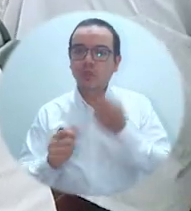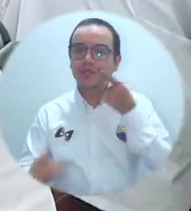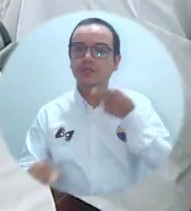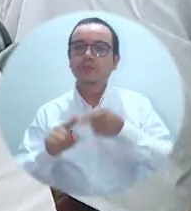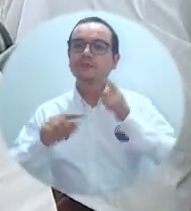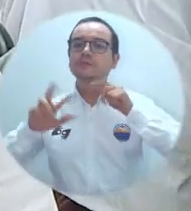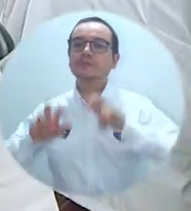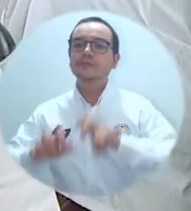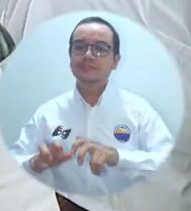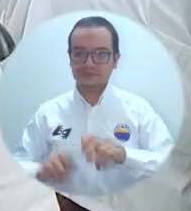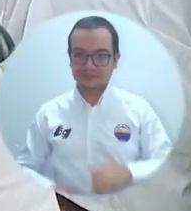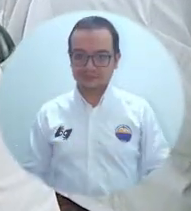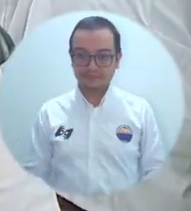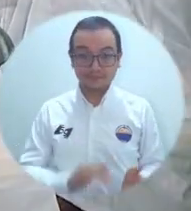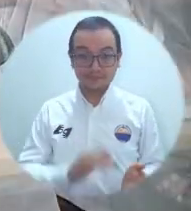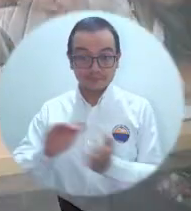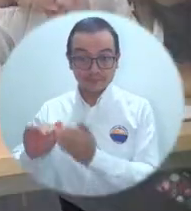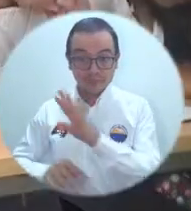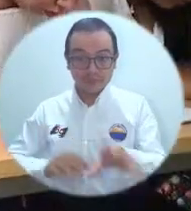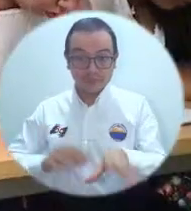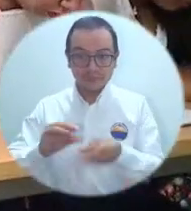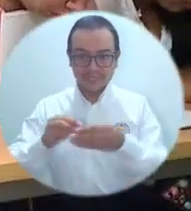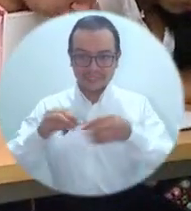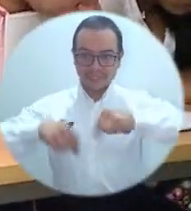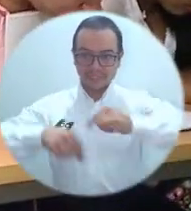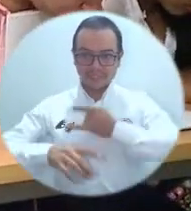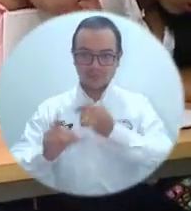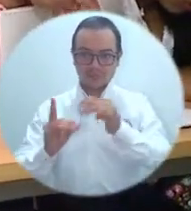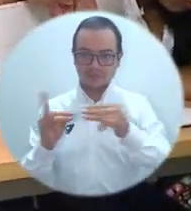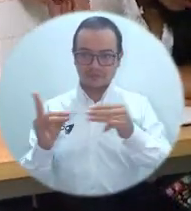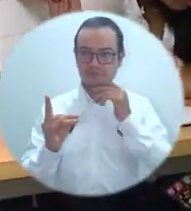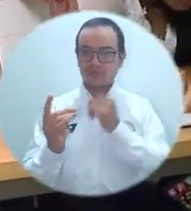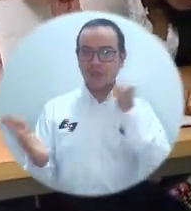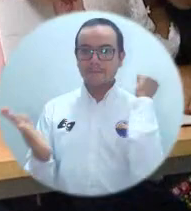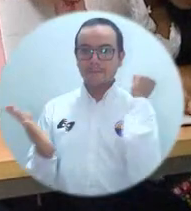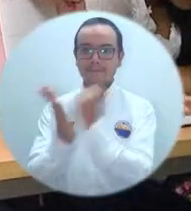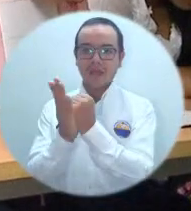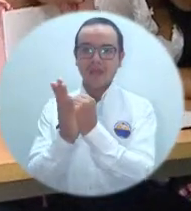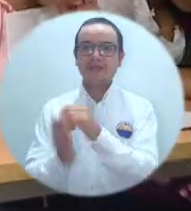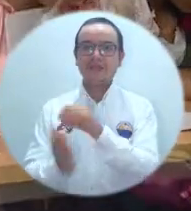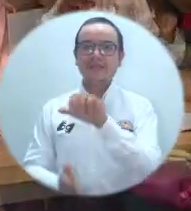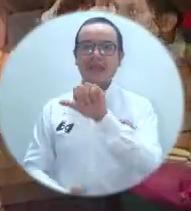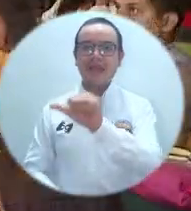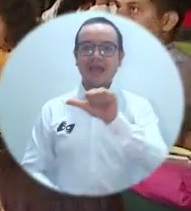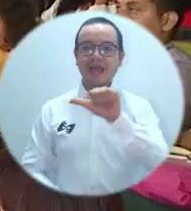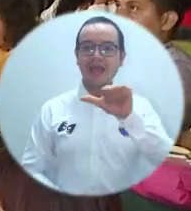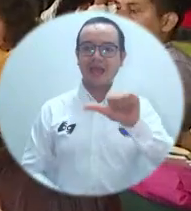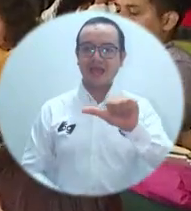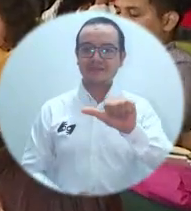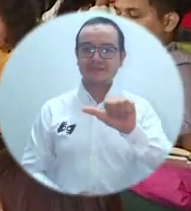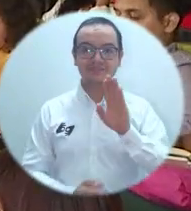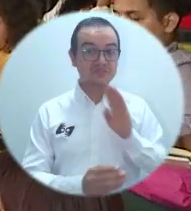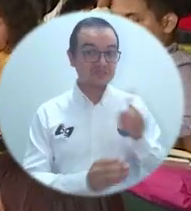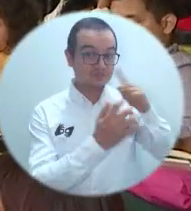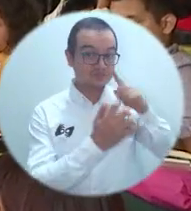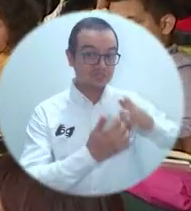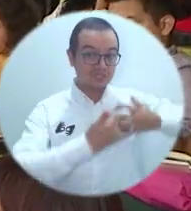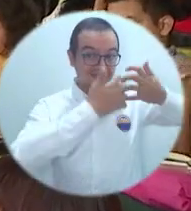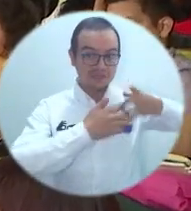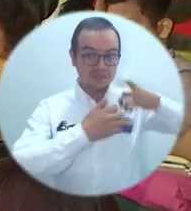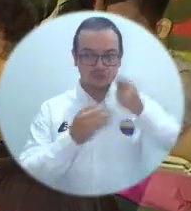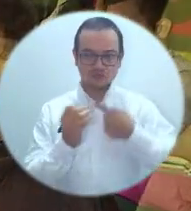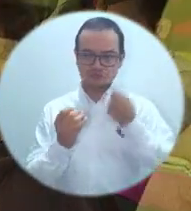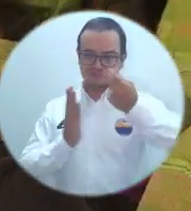investigación. Por otra parte, nuestra universidad tiene calificación AA por parte de Fitch and Ratings, lo cual